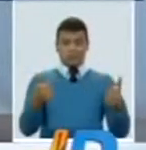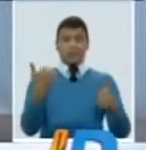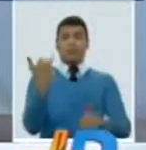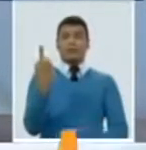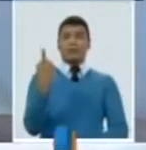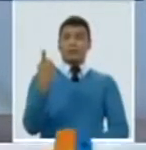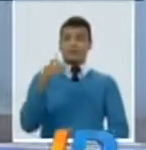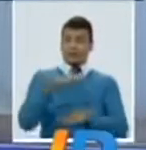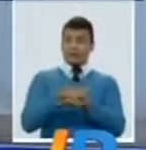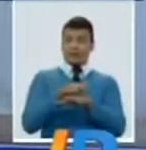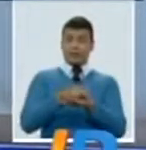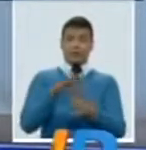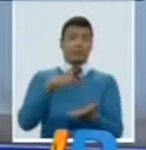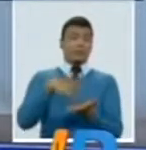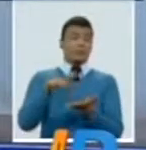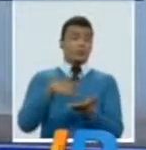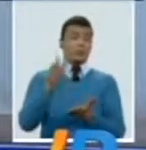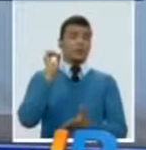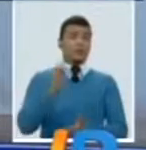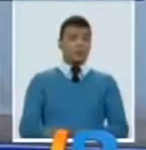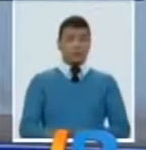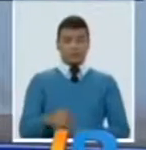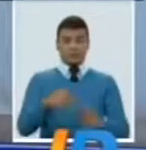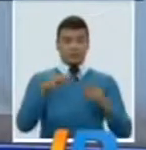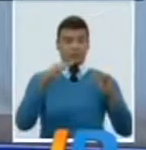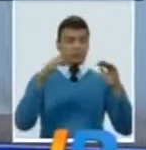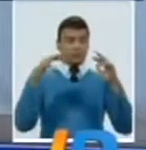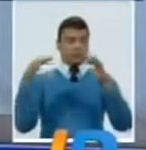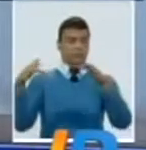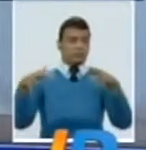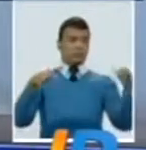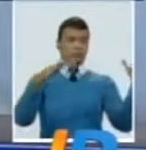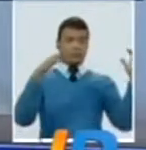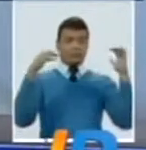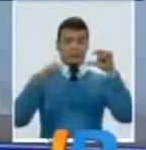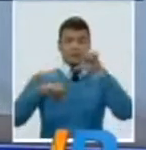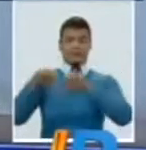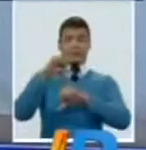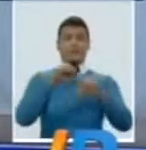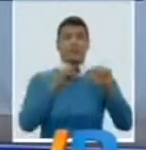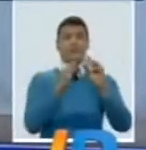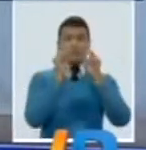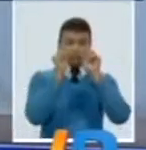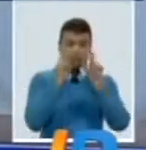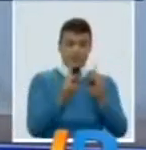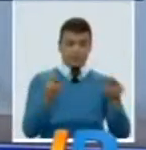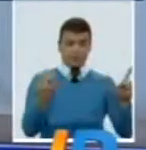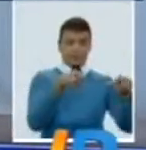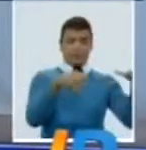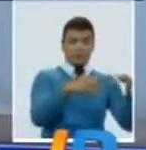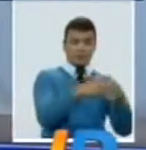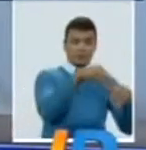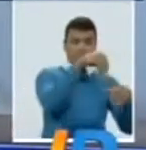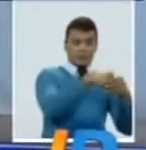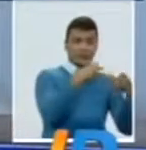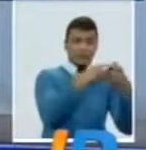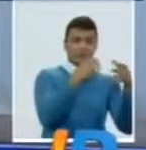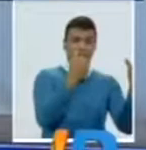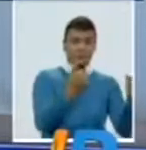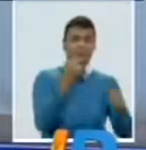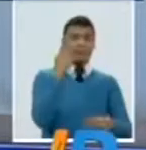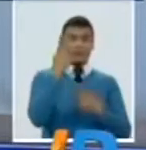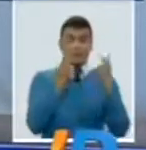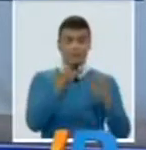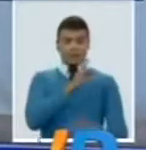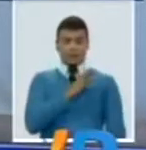tarde se registró una emergencia como consecuencia de un escape de cloro al interior de la cárcel. Centenares de internos y familiares que acudían a la visita del